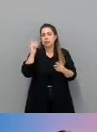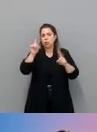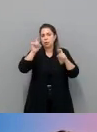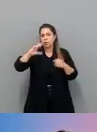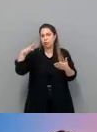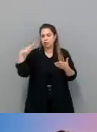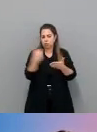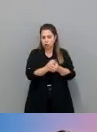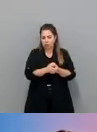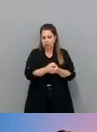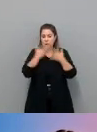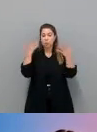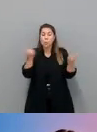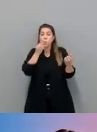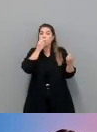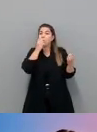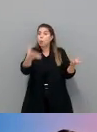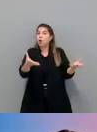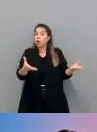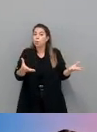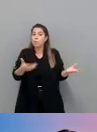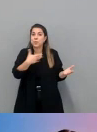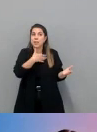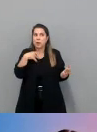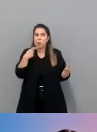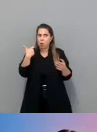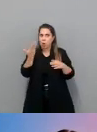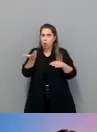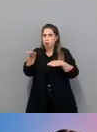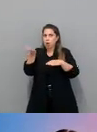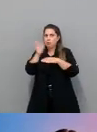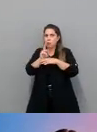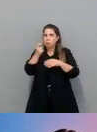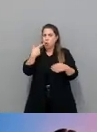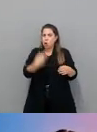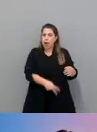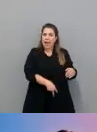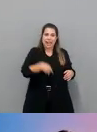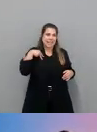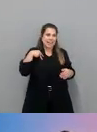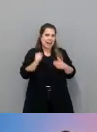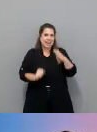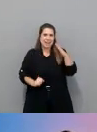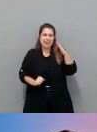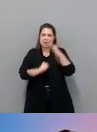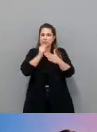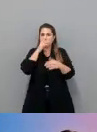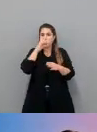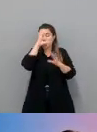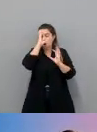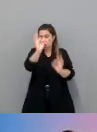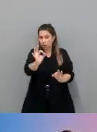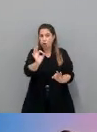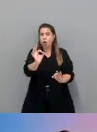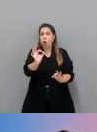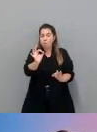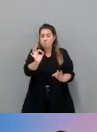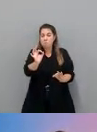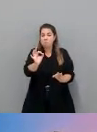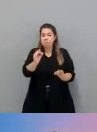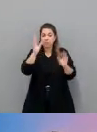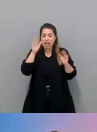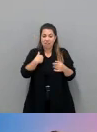Bueno, he querido hacer así una exposición lo más genérica posible, porque evidentemente